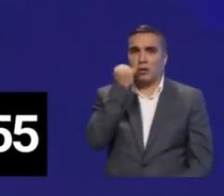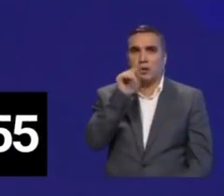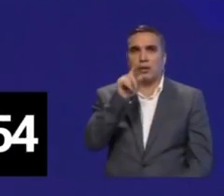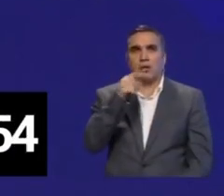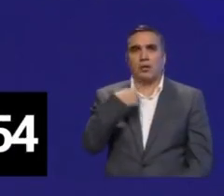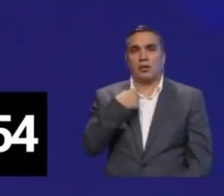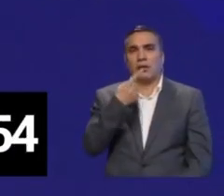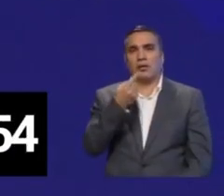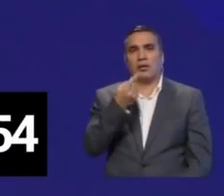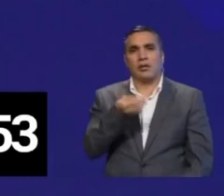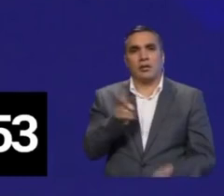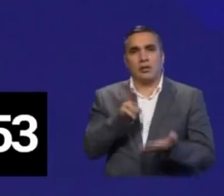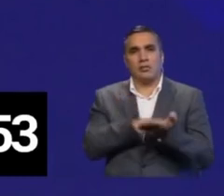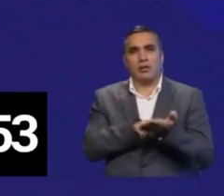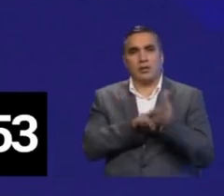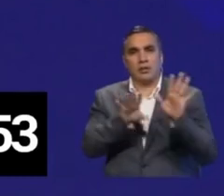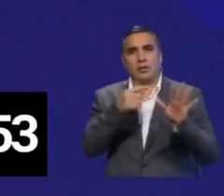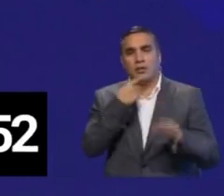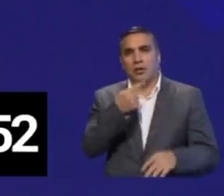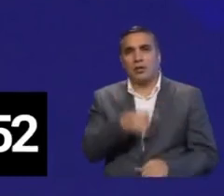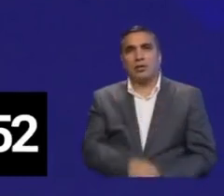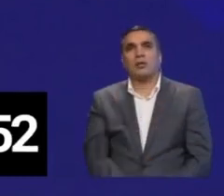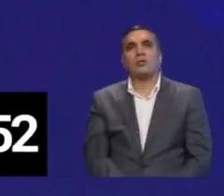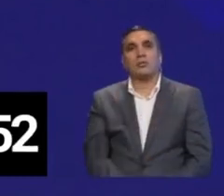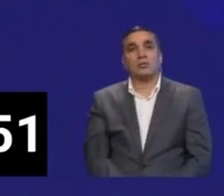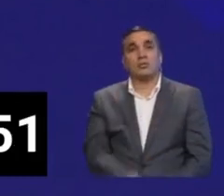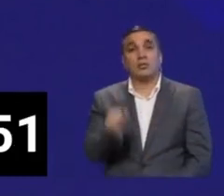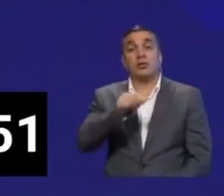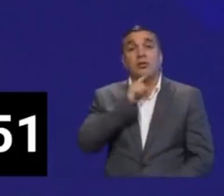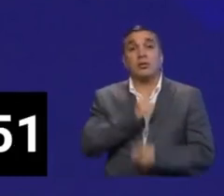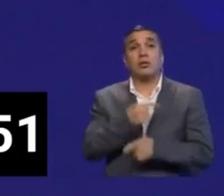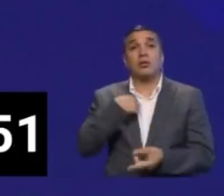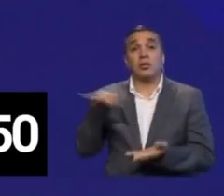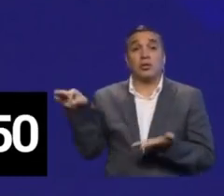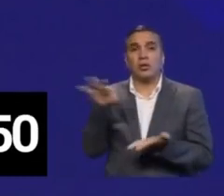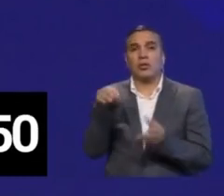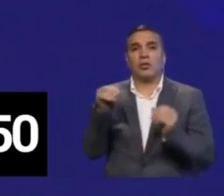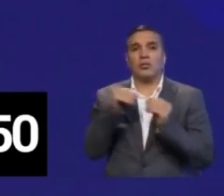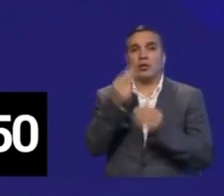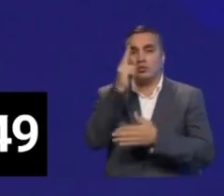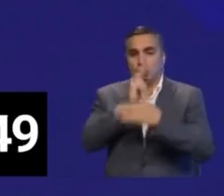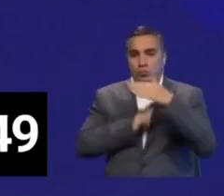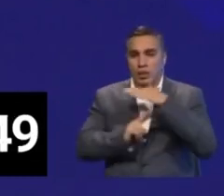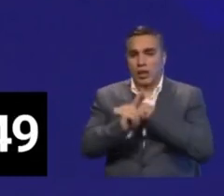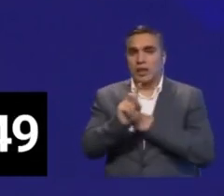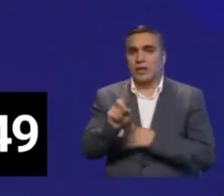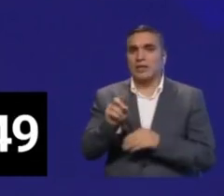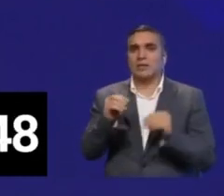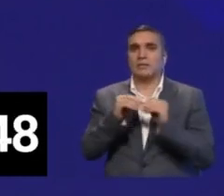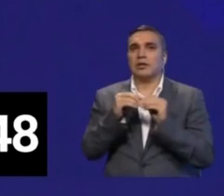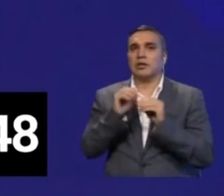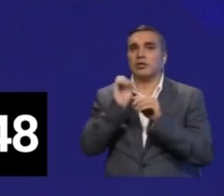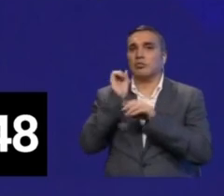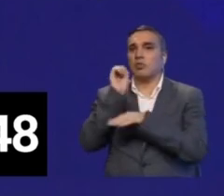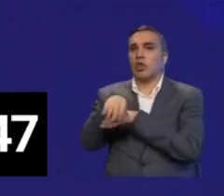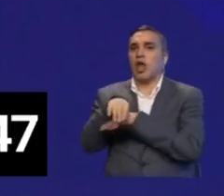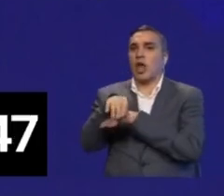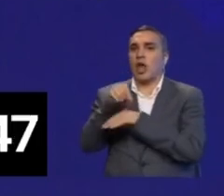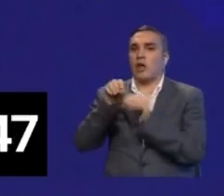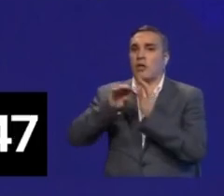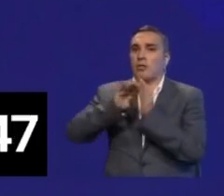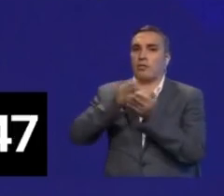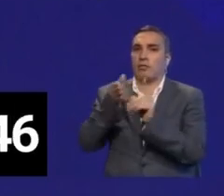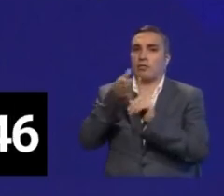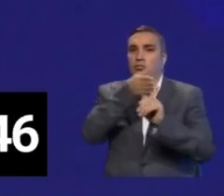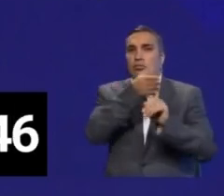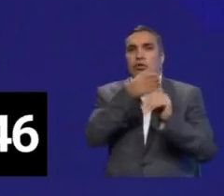quiero reivindicarlo, porque represento a los más humildes, a los marginados, a los